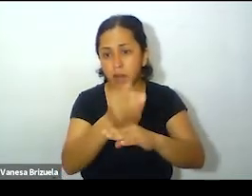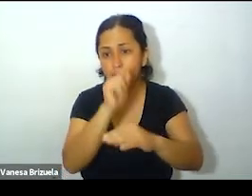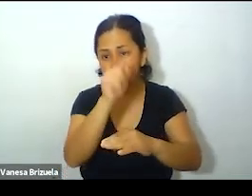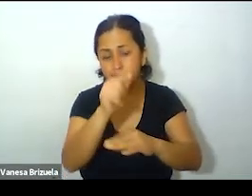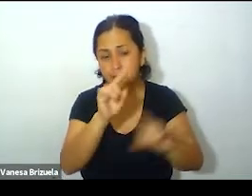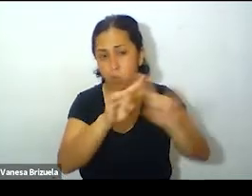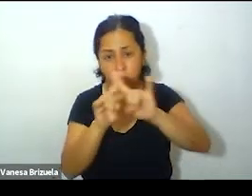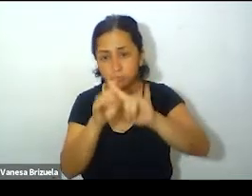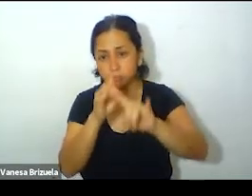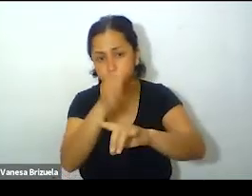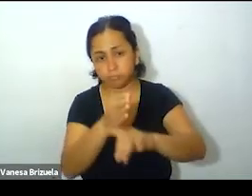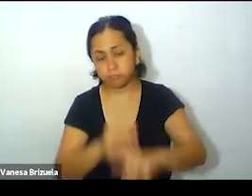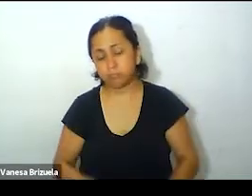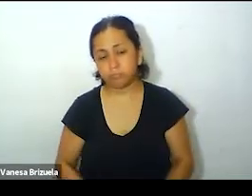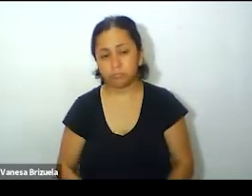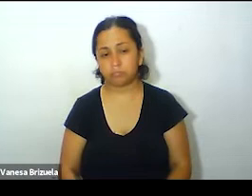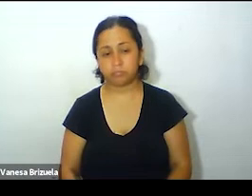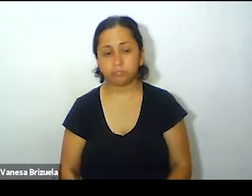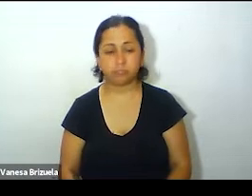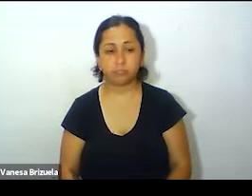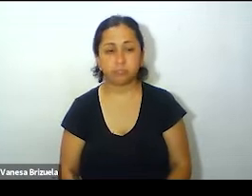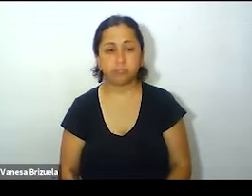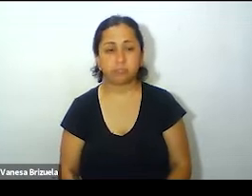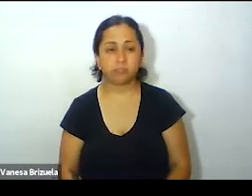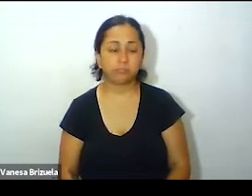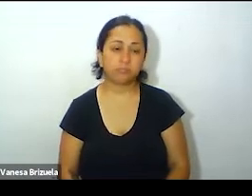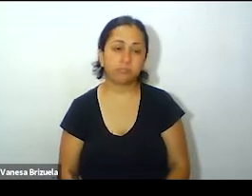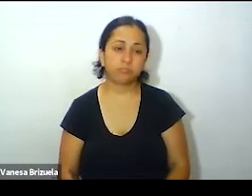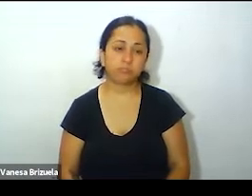bueno, tener acceso a internet.